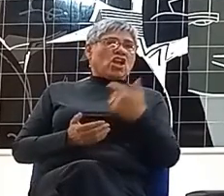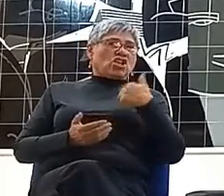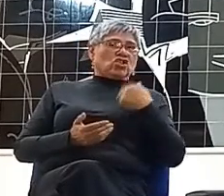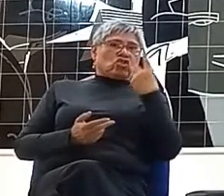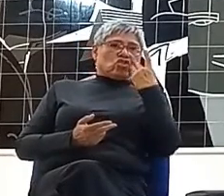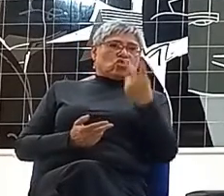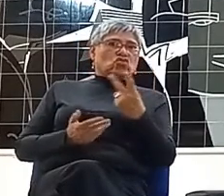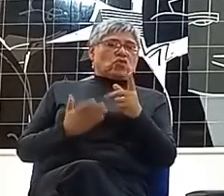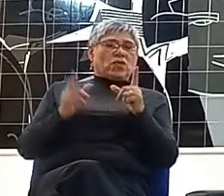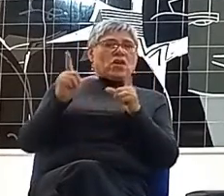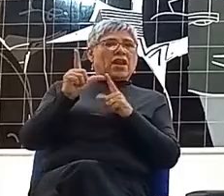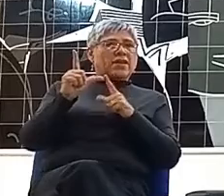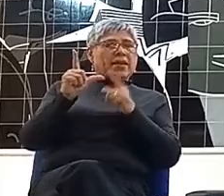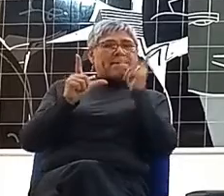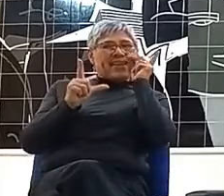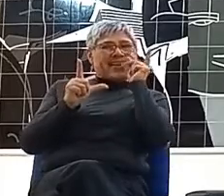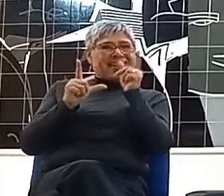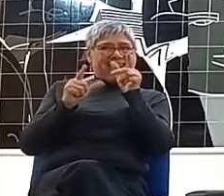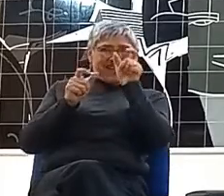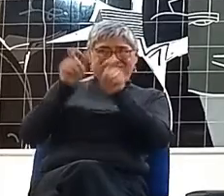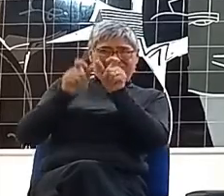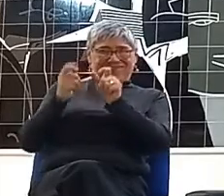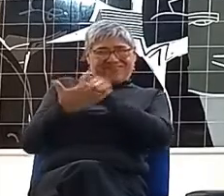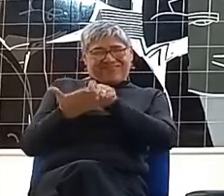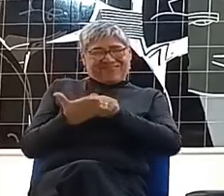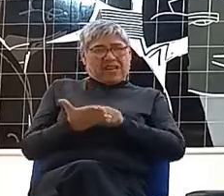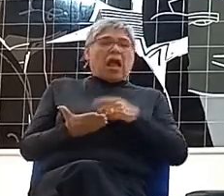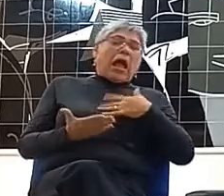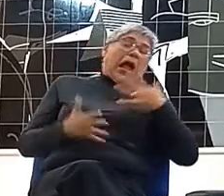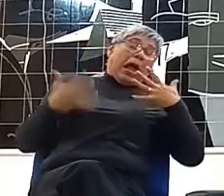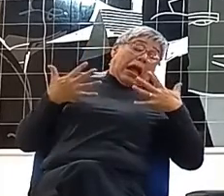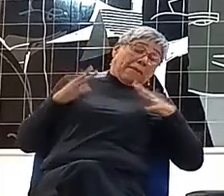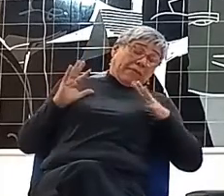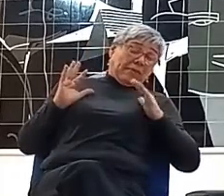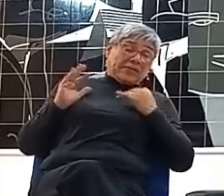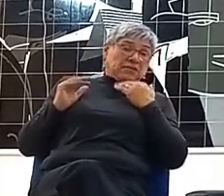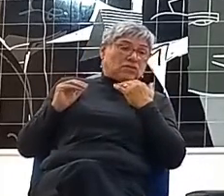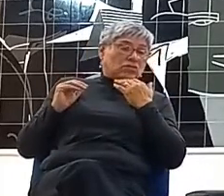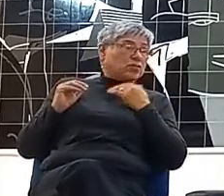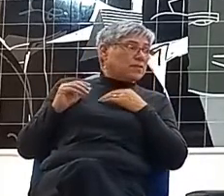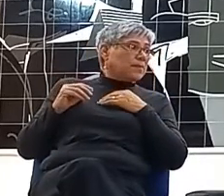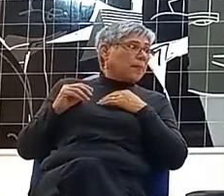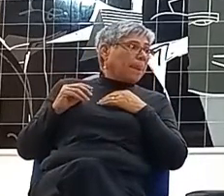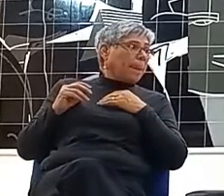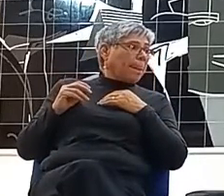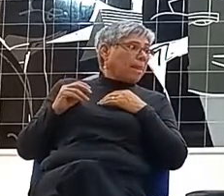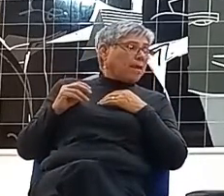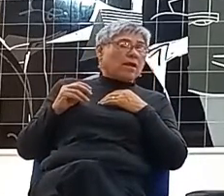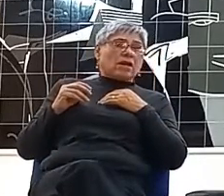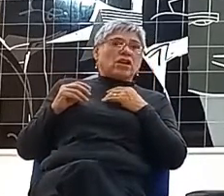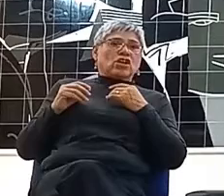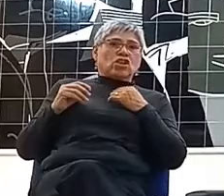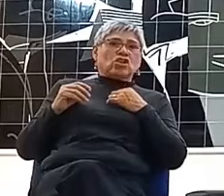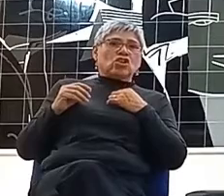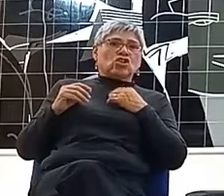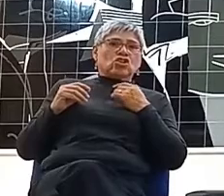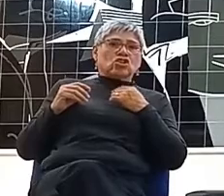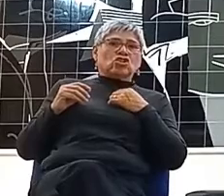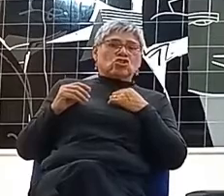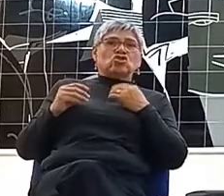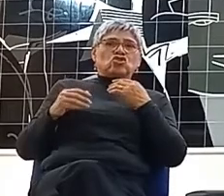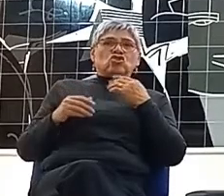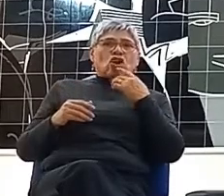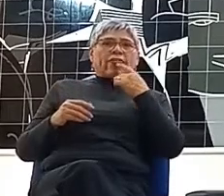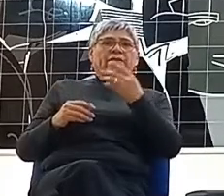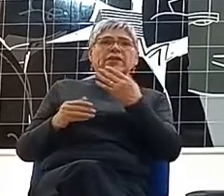letras pereiranas de este momento? A mí me parece, y creo que eso se le debe mucho al programa de literatura